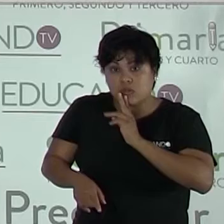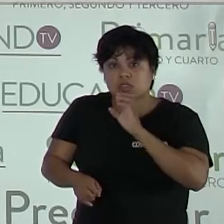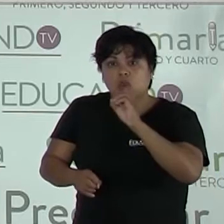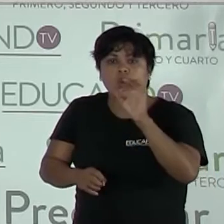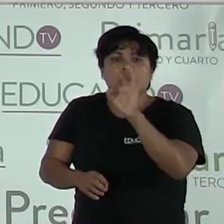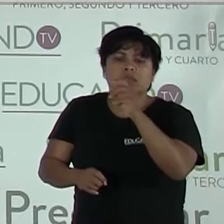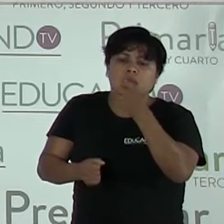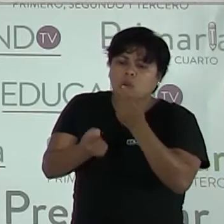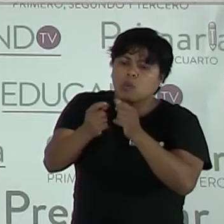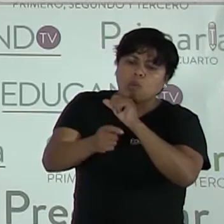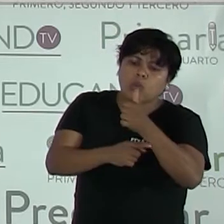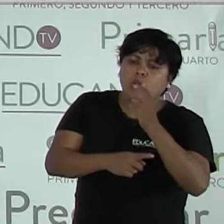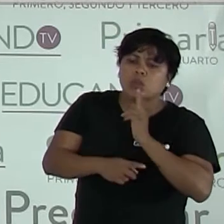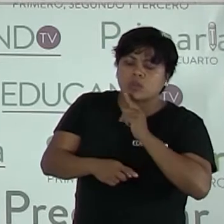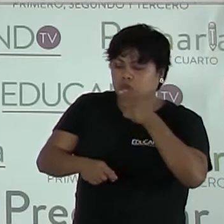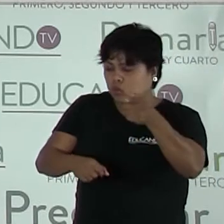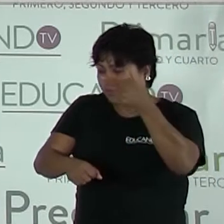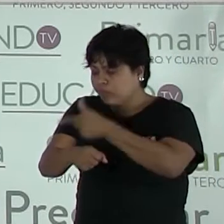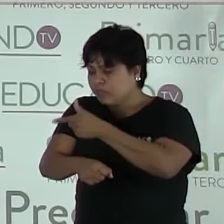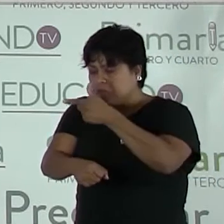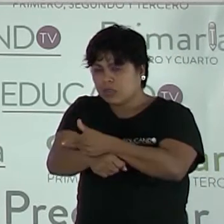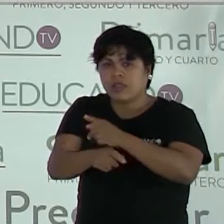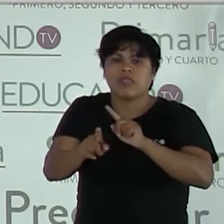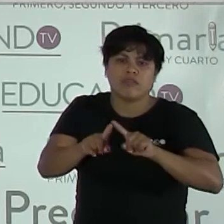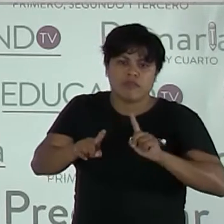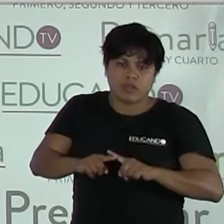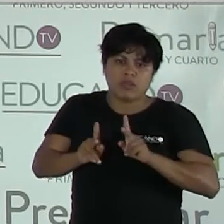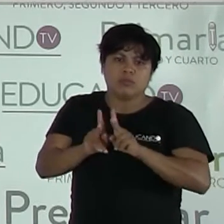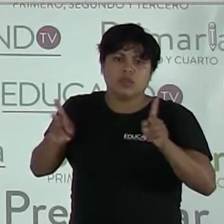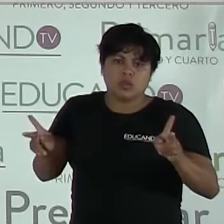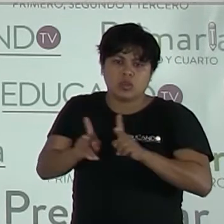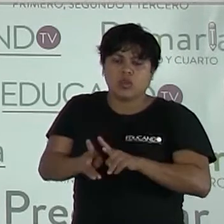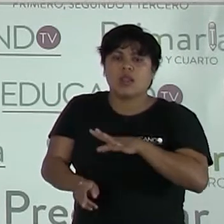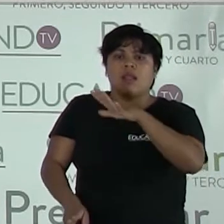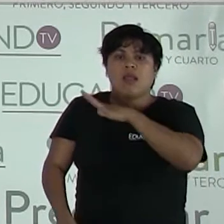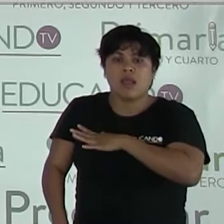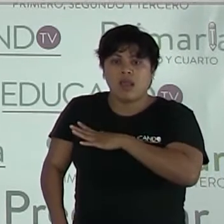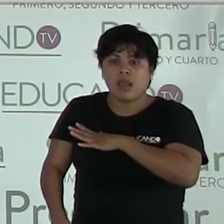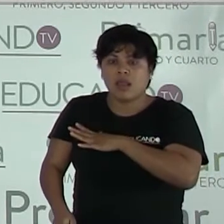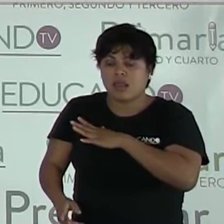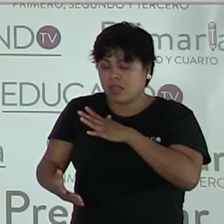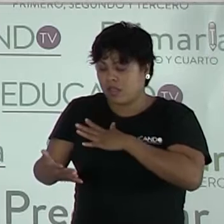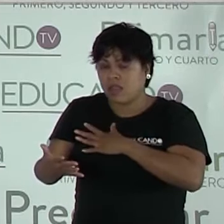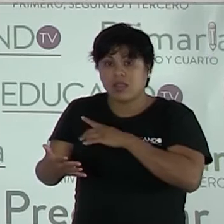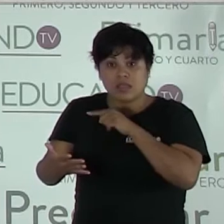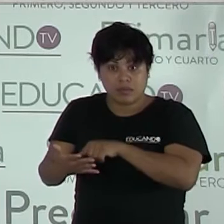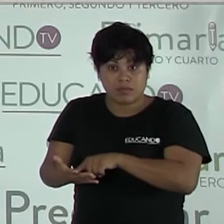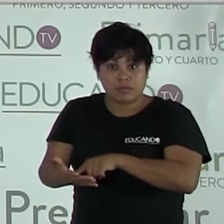noticias que tú vas a encontrar en todos y cada uno de los periódicos van a